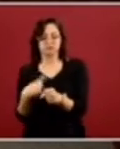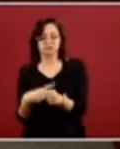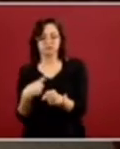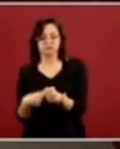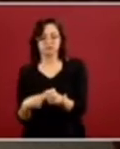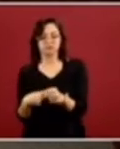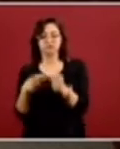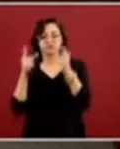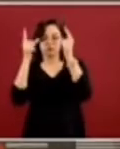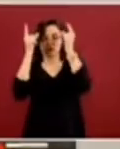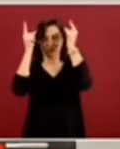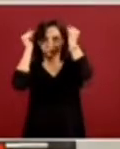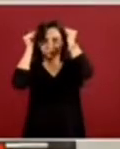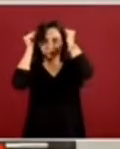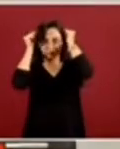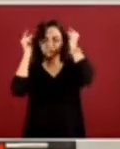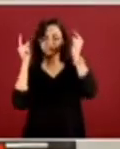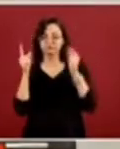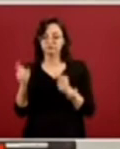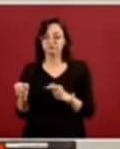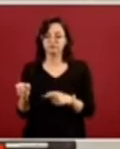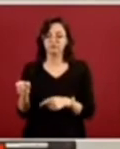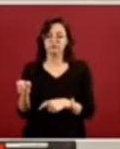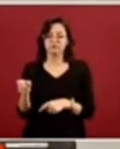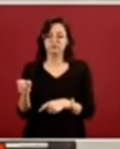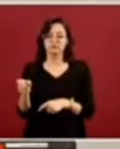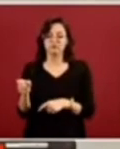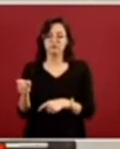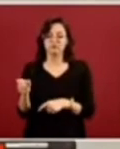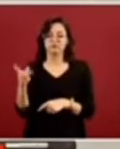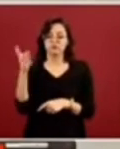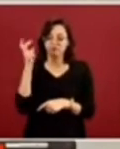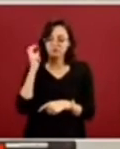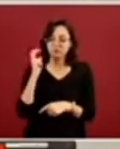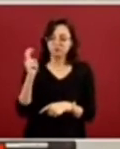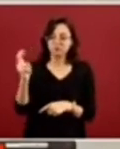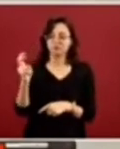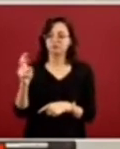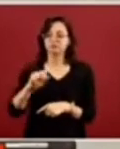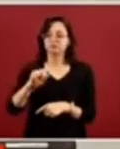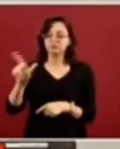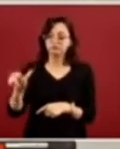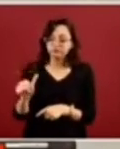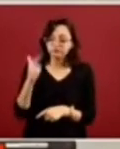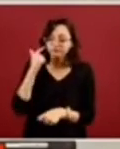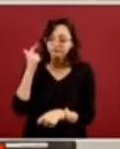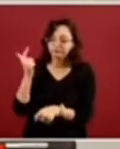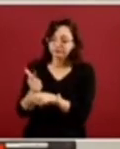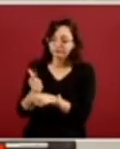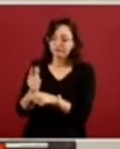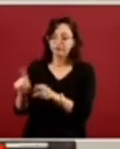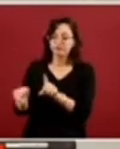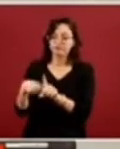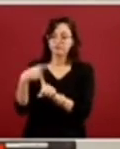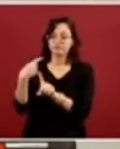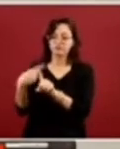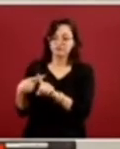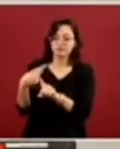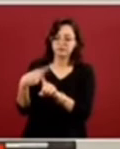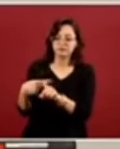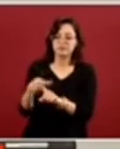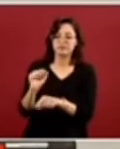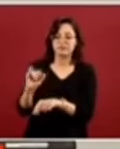un enfermero con un antecedente de viaje que había dado positivo, se acordó aislar a los